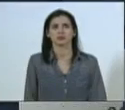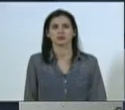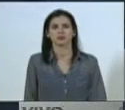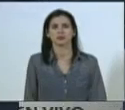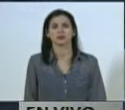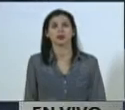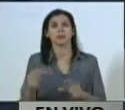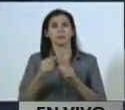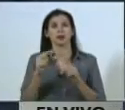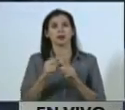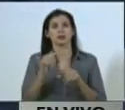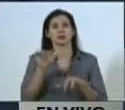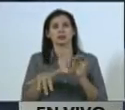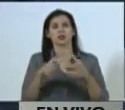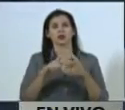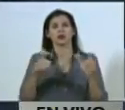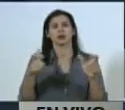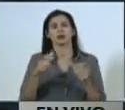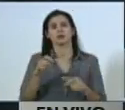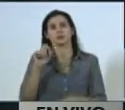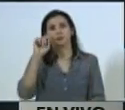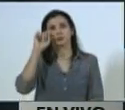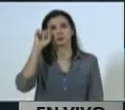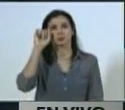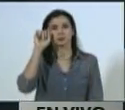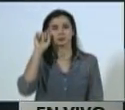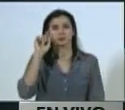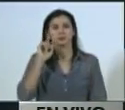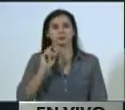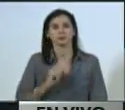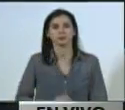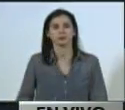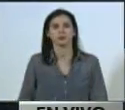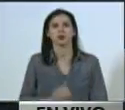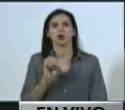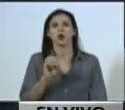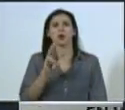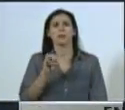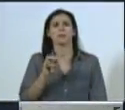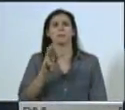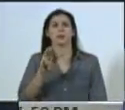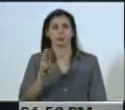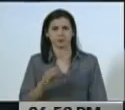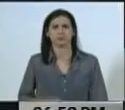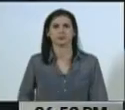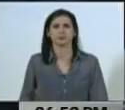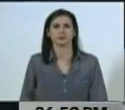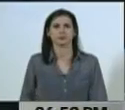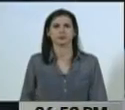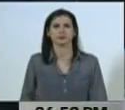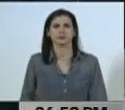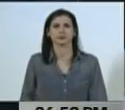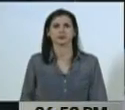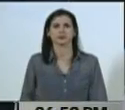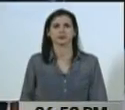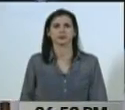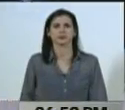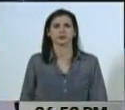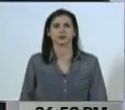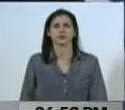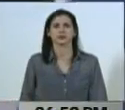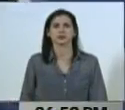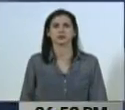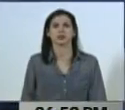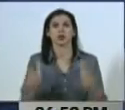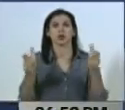Las palabras del secretario general de la Organización de Países Exportadores de Petróleo. Esta